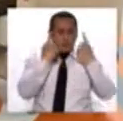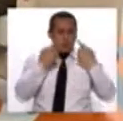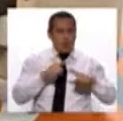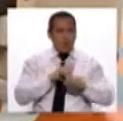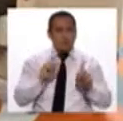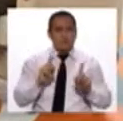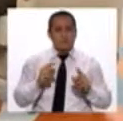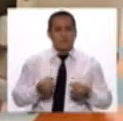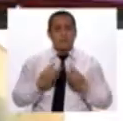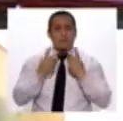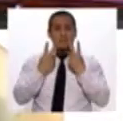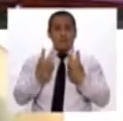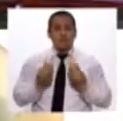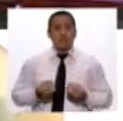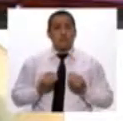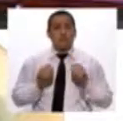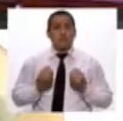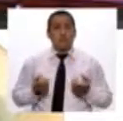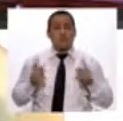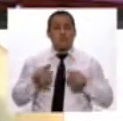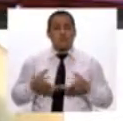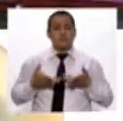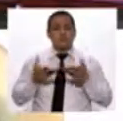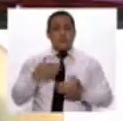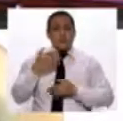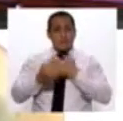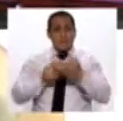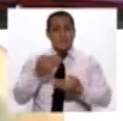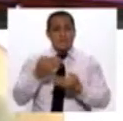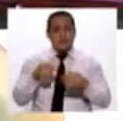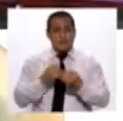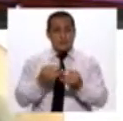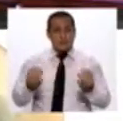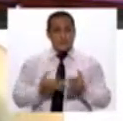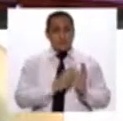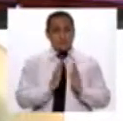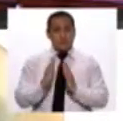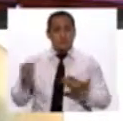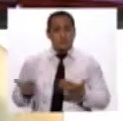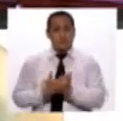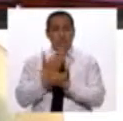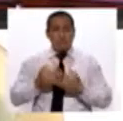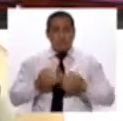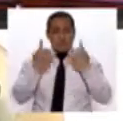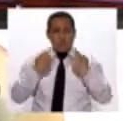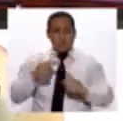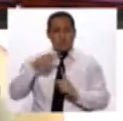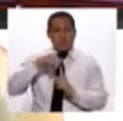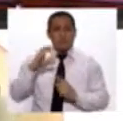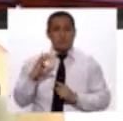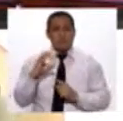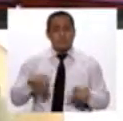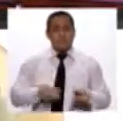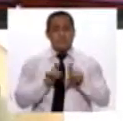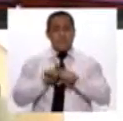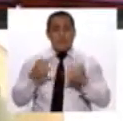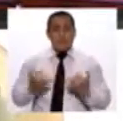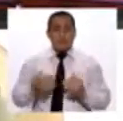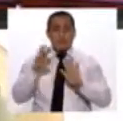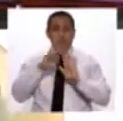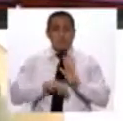esta. Bueno, vamos a ver cómo se da en adelante estos procesos con esta nueva decisión del Tribunal Constitucional. Y hasta aquí